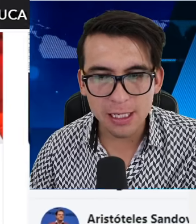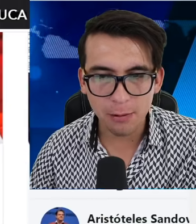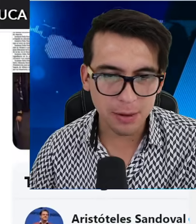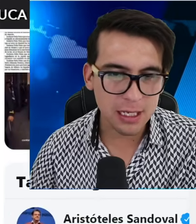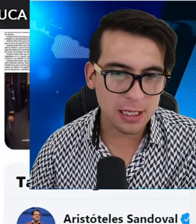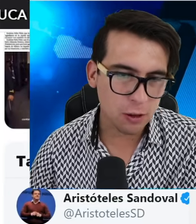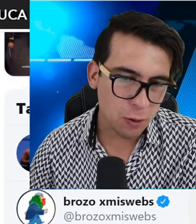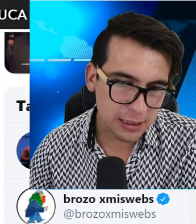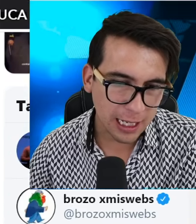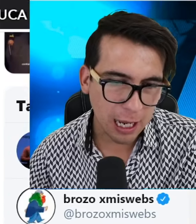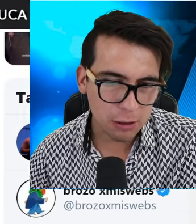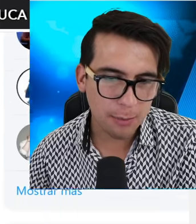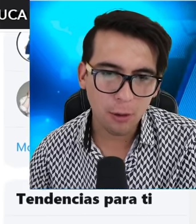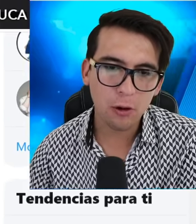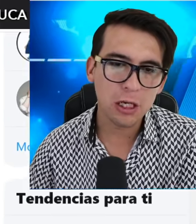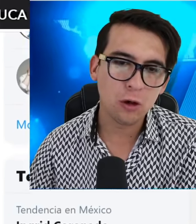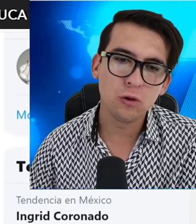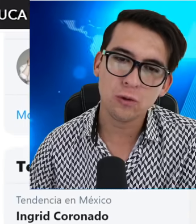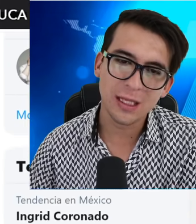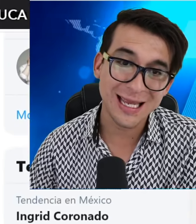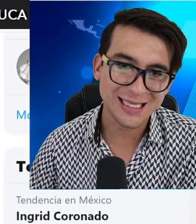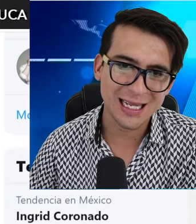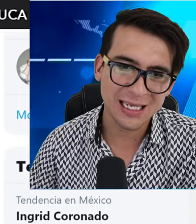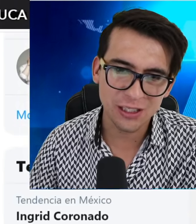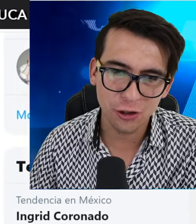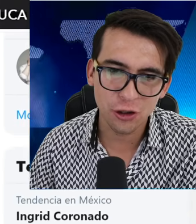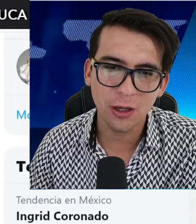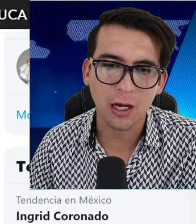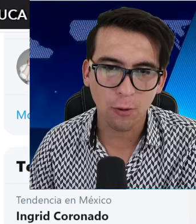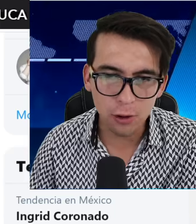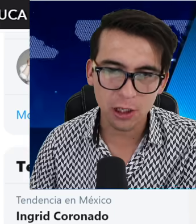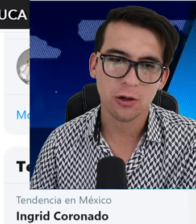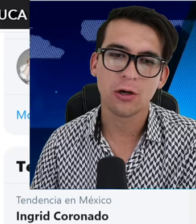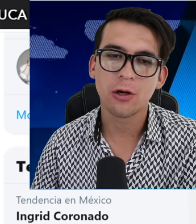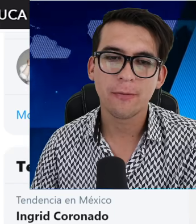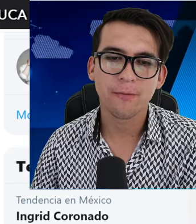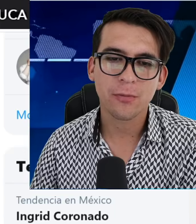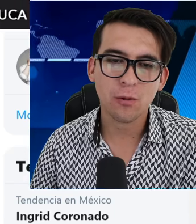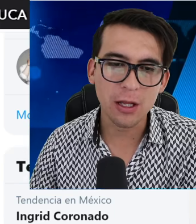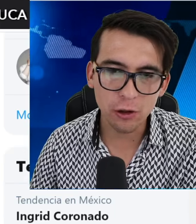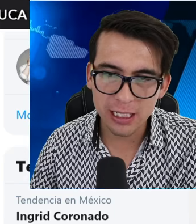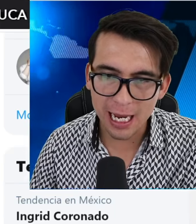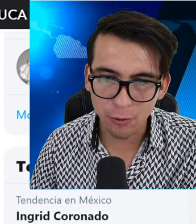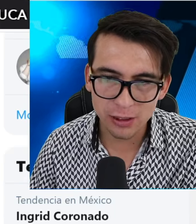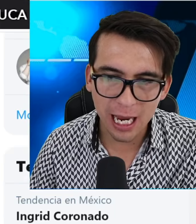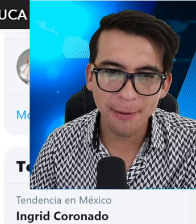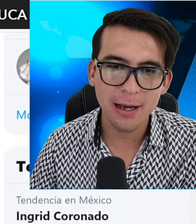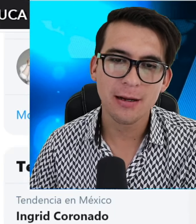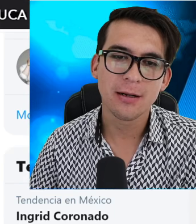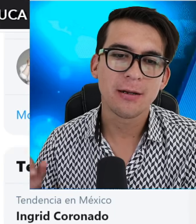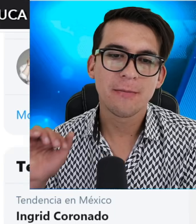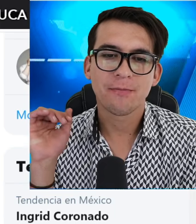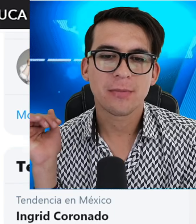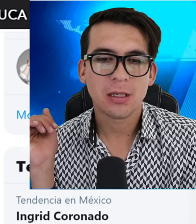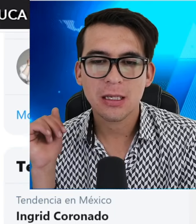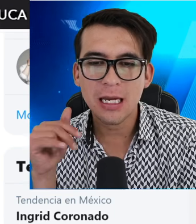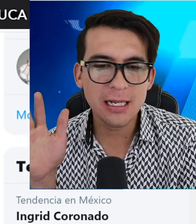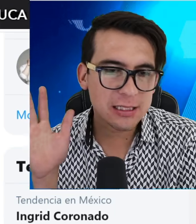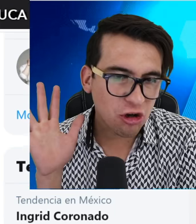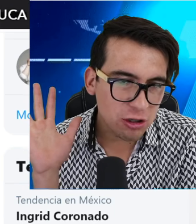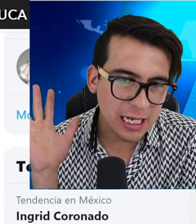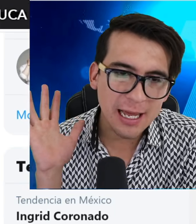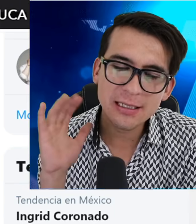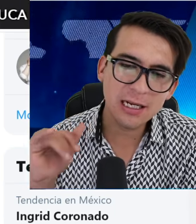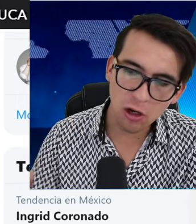Peña Nieto? Peña Nieto no ha sacado tampoco ningún tuit desde el 18 de junio, cuando se le acusaba, y